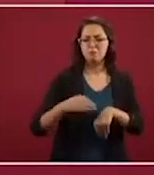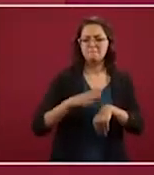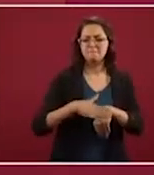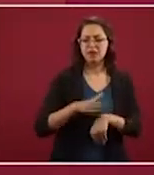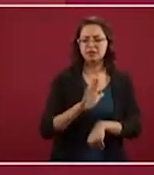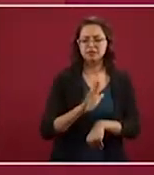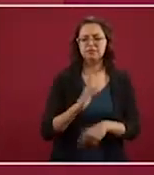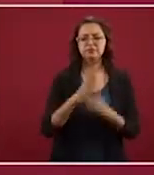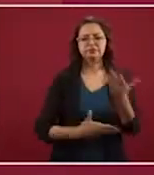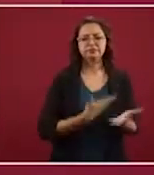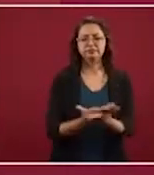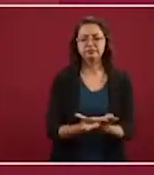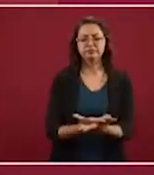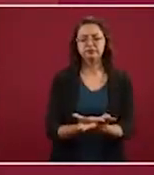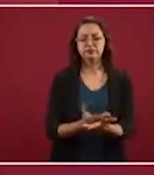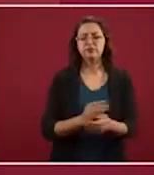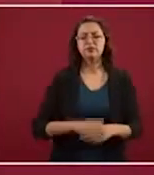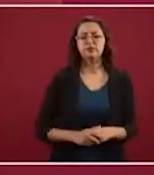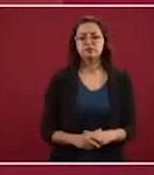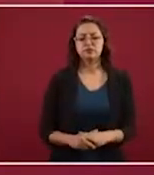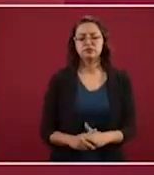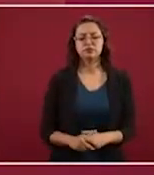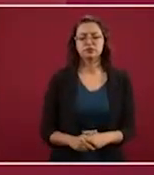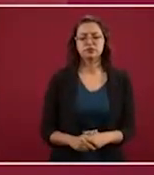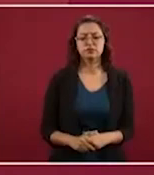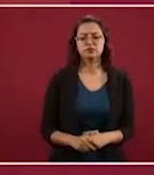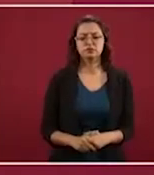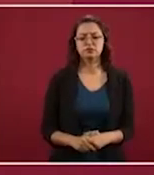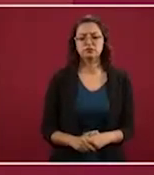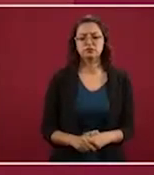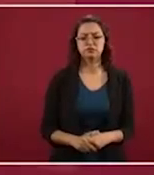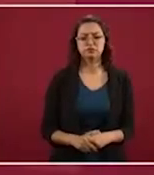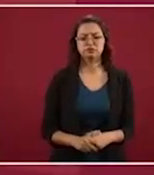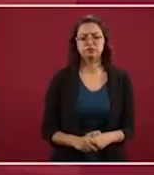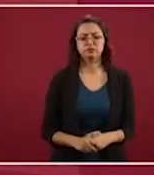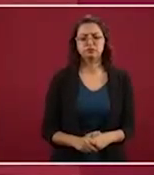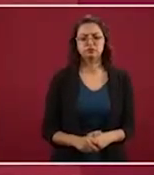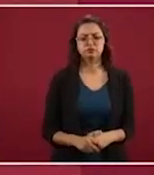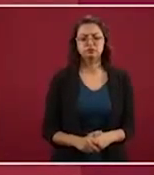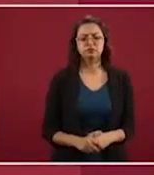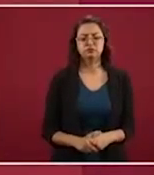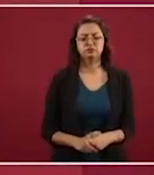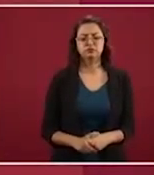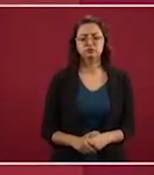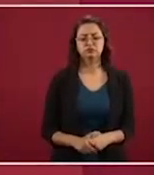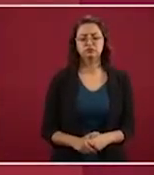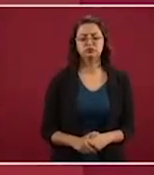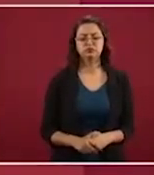Fueron planteamientos que hizo el Partido